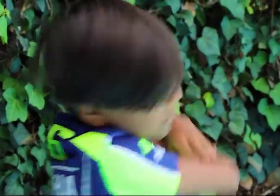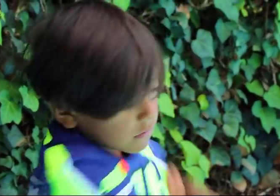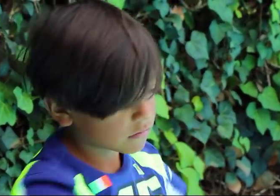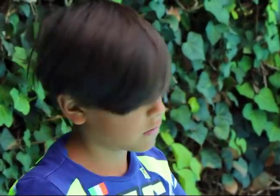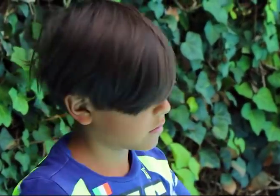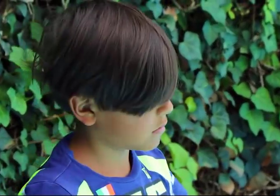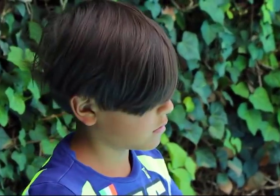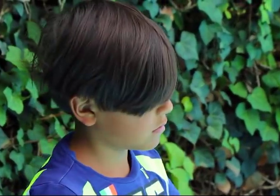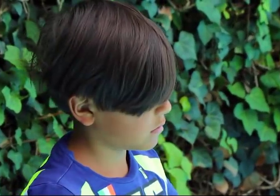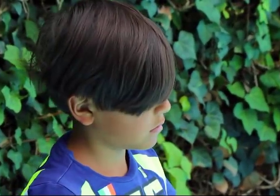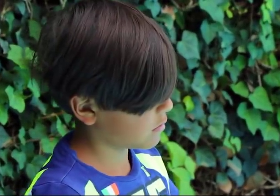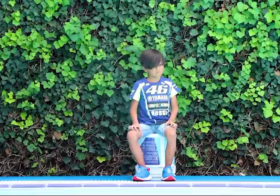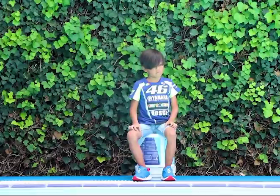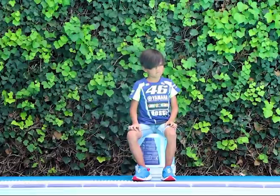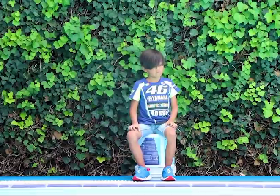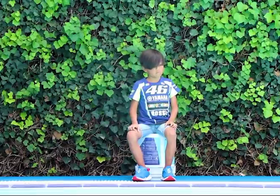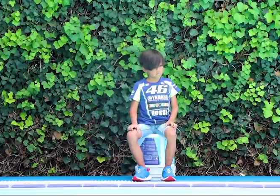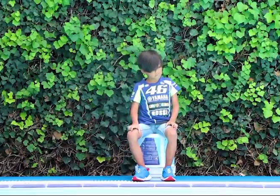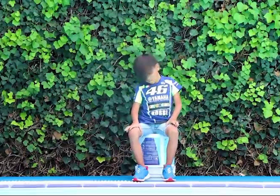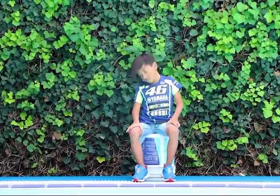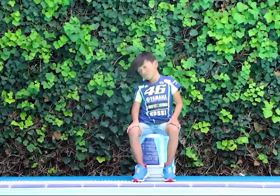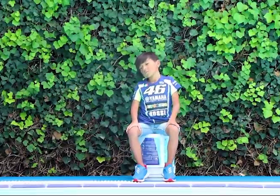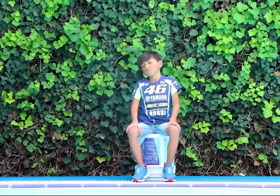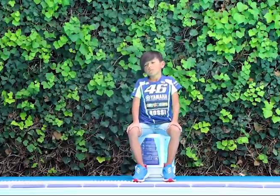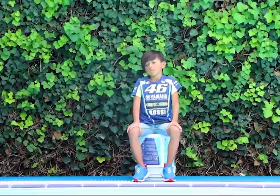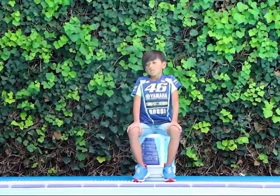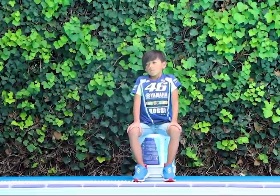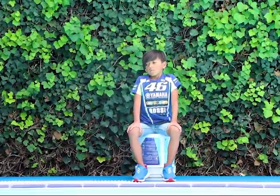alto. Descansamos, respiramos,